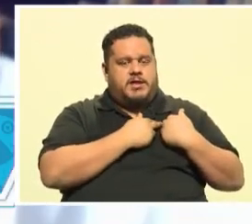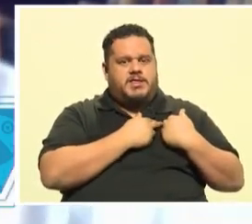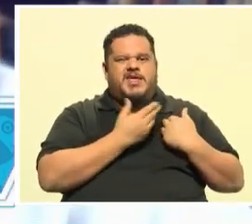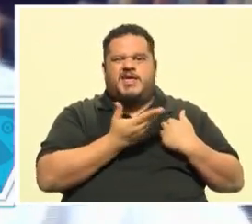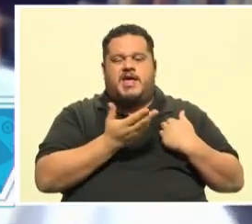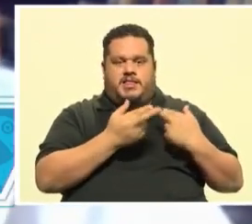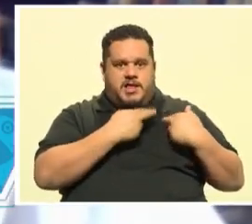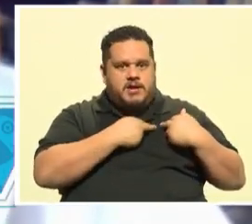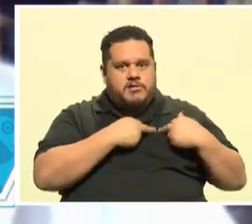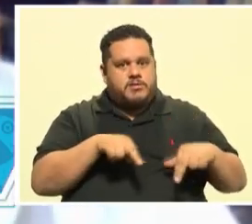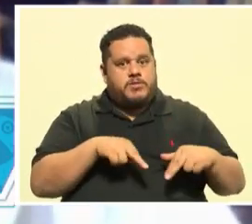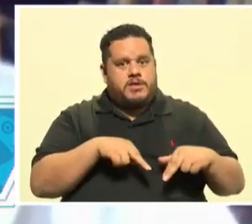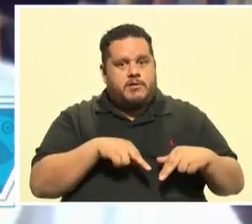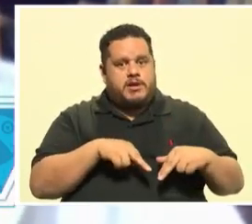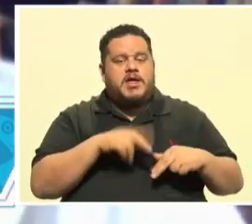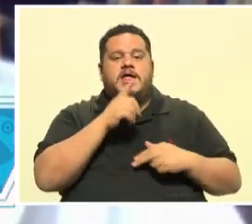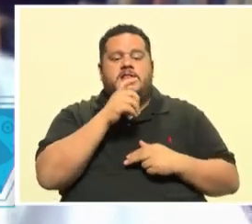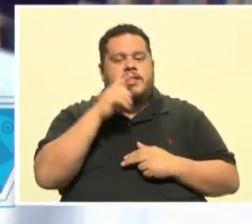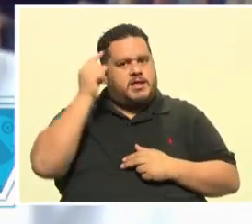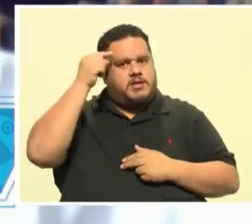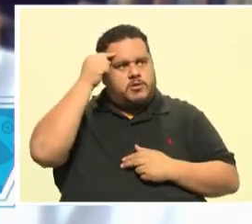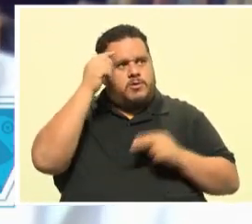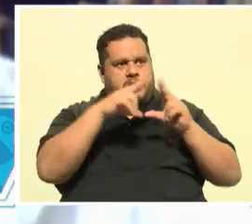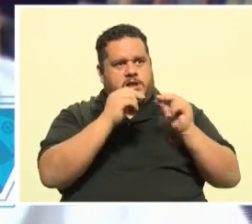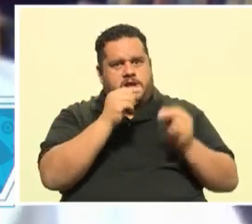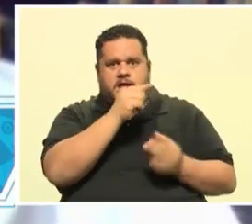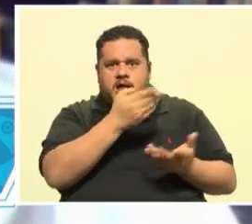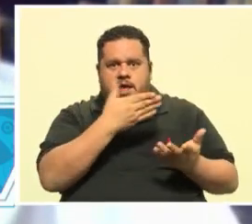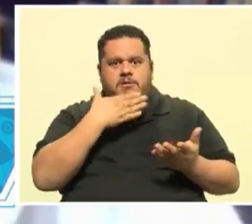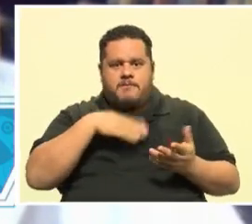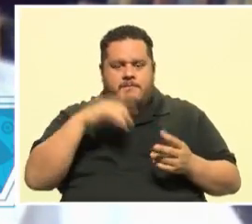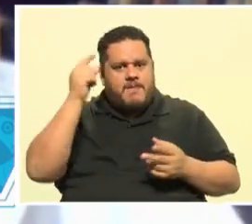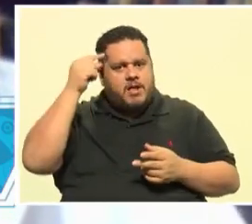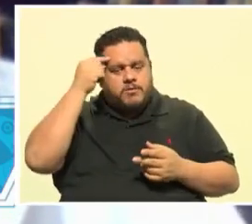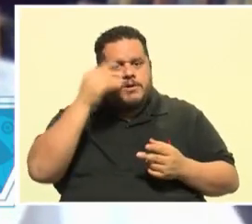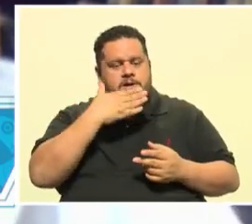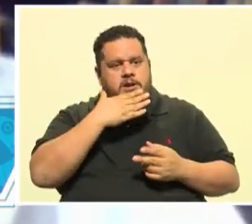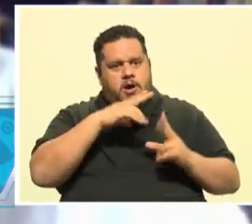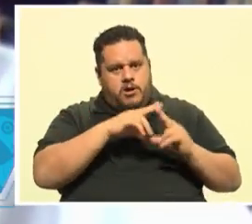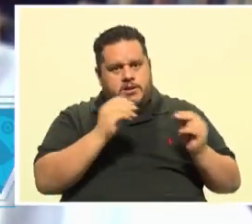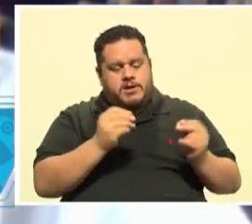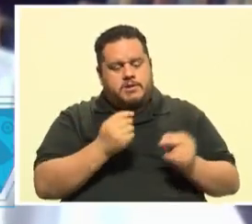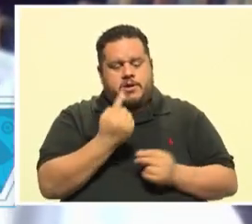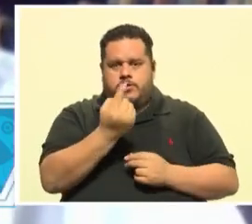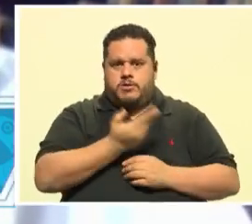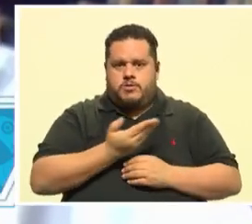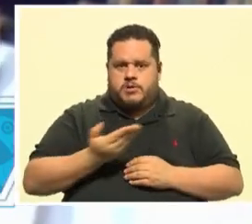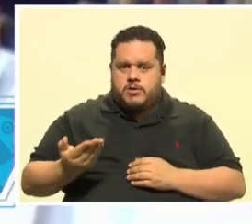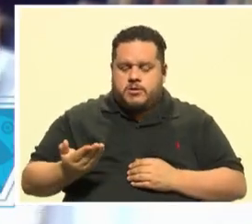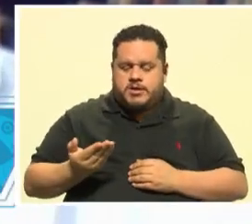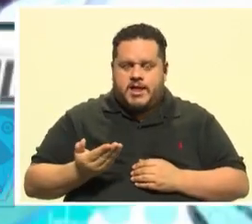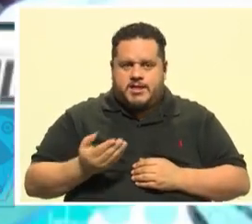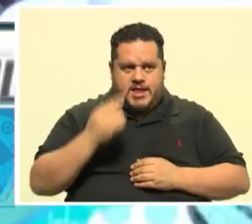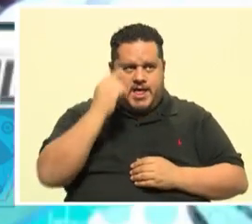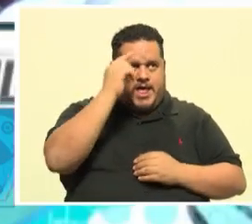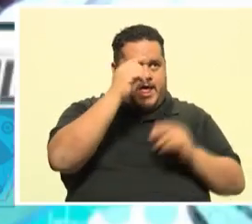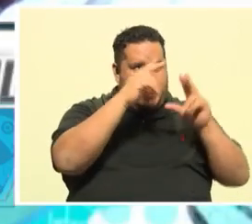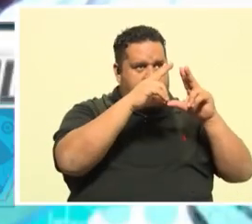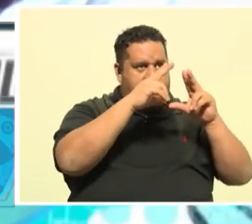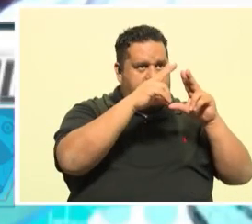York, y de alguna manera deberíamos colocarnos también en ese otro reverso de la historia, del lado de los que se